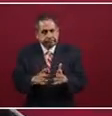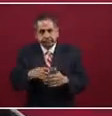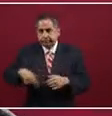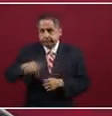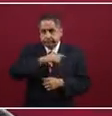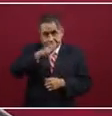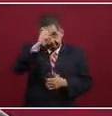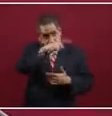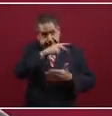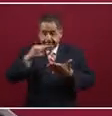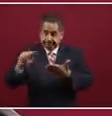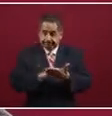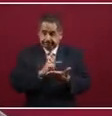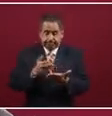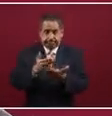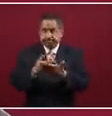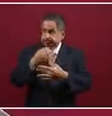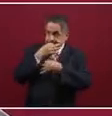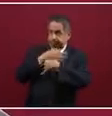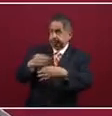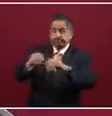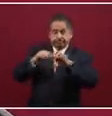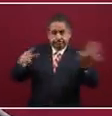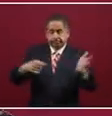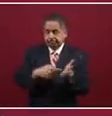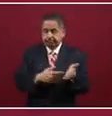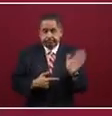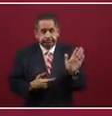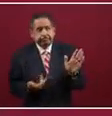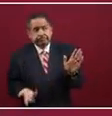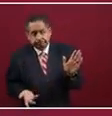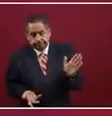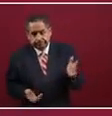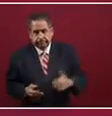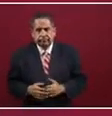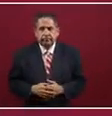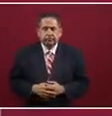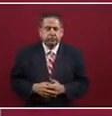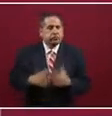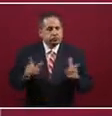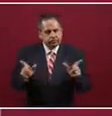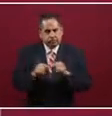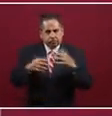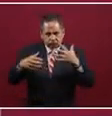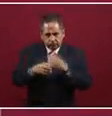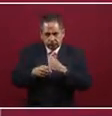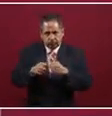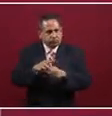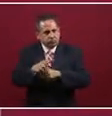por ellos y es público. Entonces, ¿qué ganamos? Resumo.